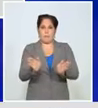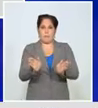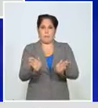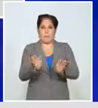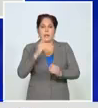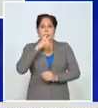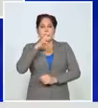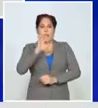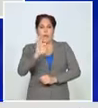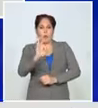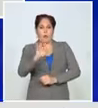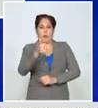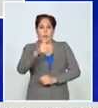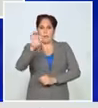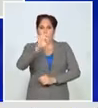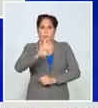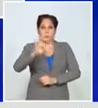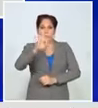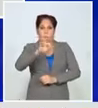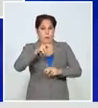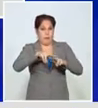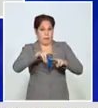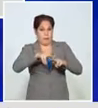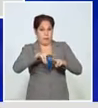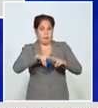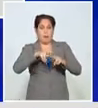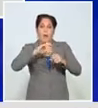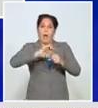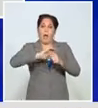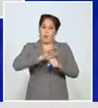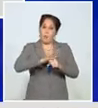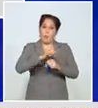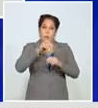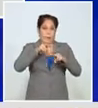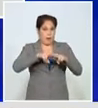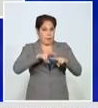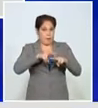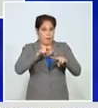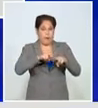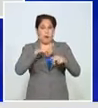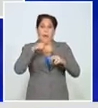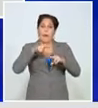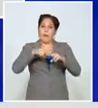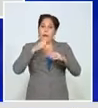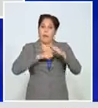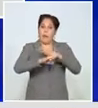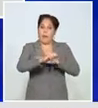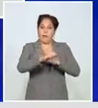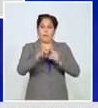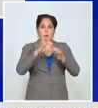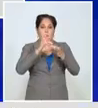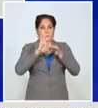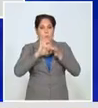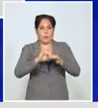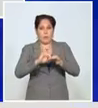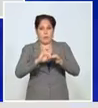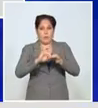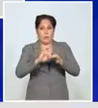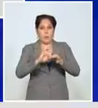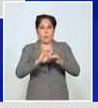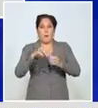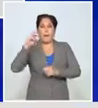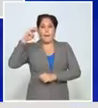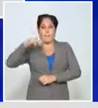Cerro, 10 de octubre, Arroyo Naranjo, Habana del Este, Guanabacoa,